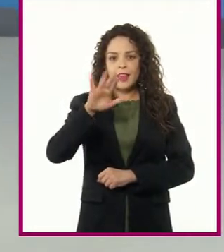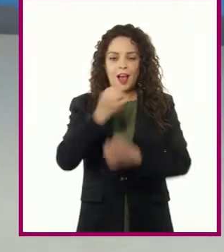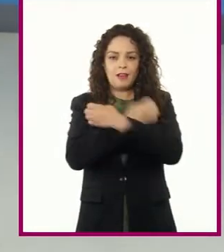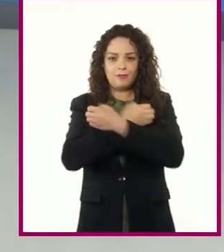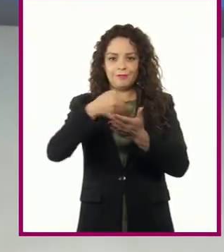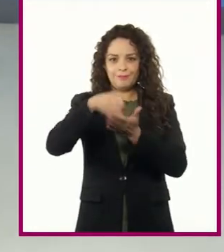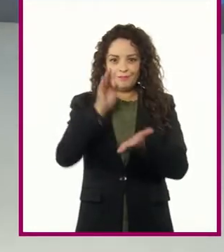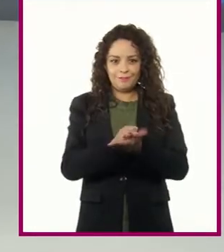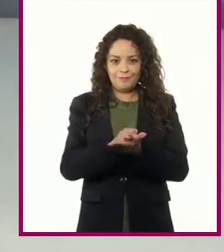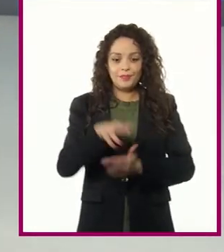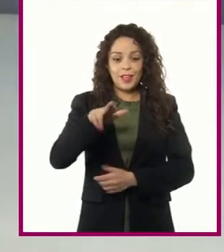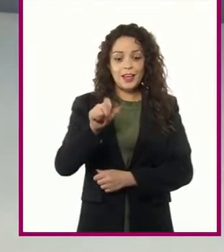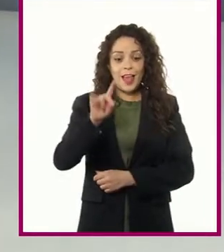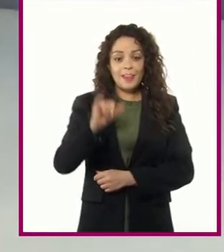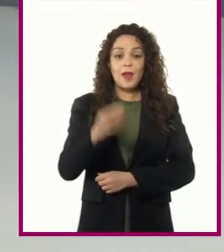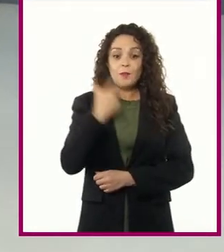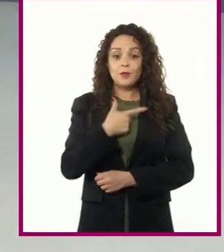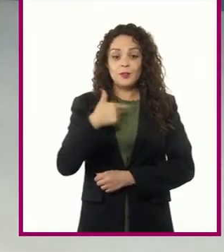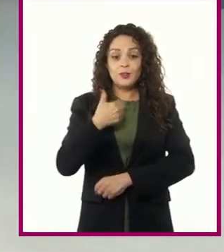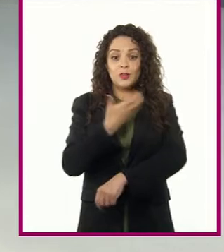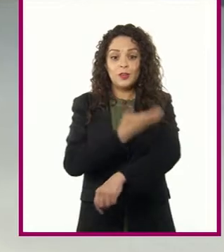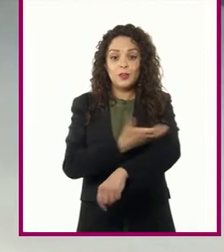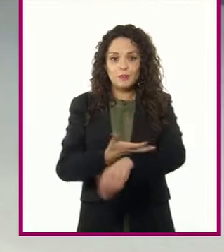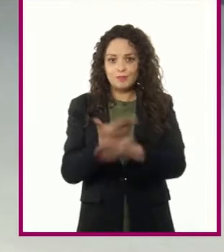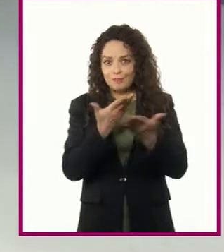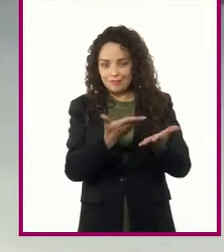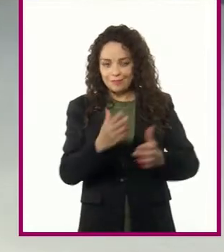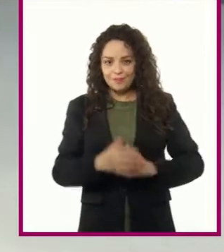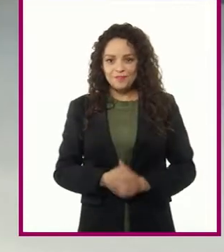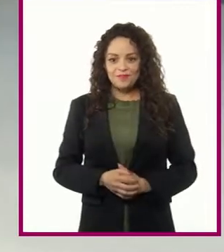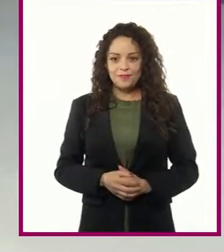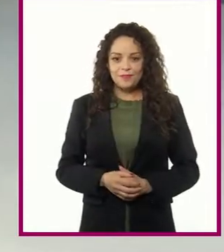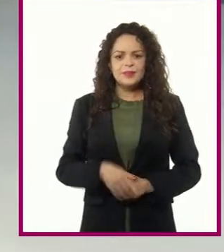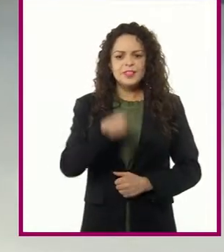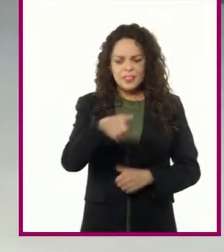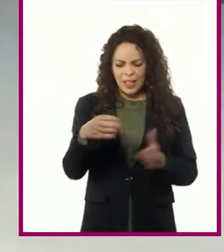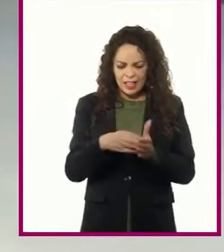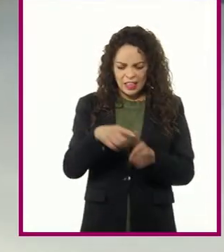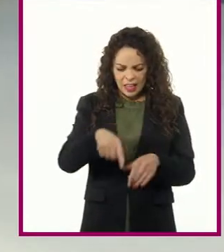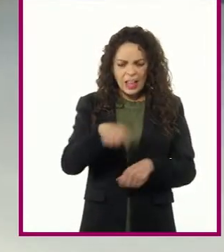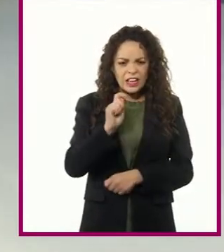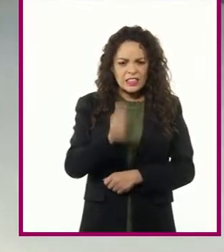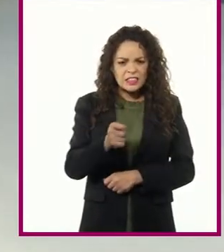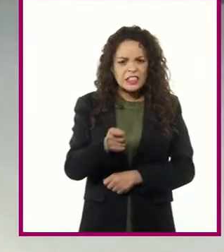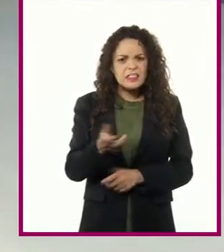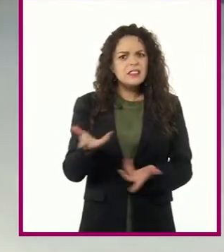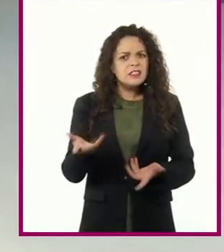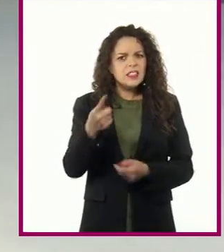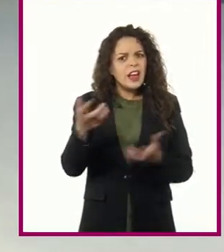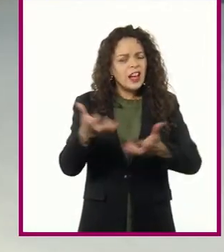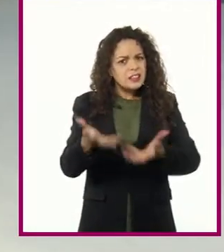compartir contigo esta sesión. Pero, ¿qué tienes en esa caja? ¿Qué haces con eso?